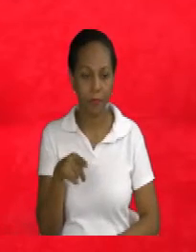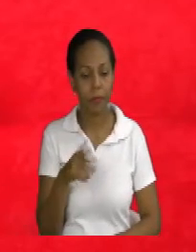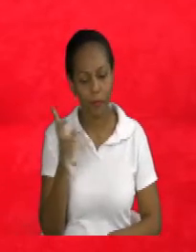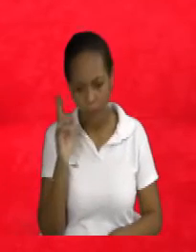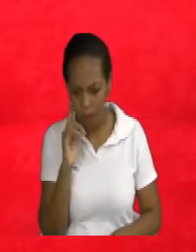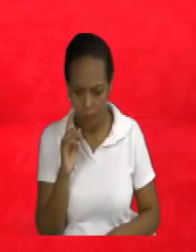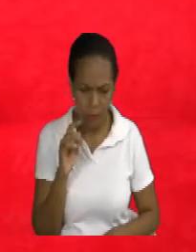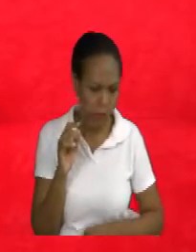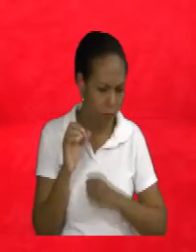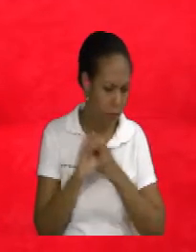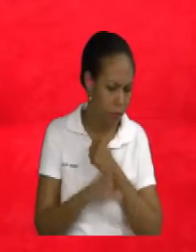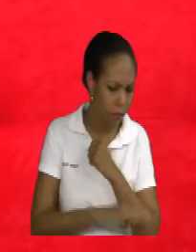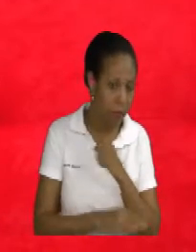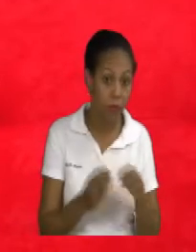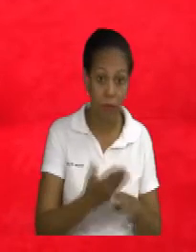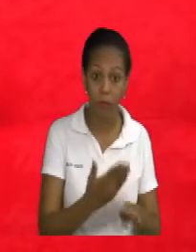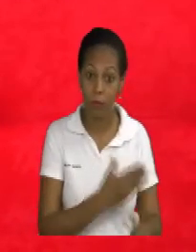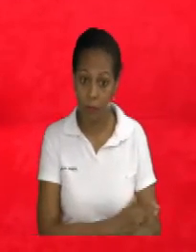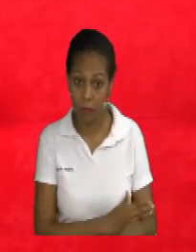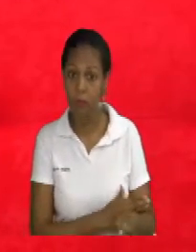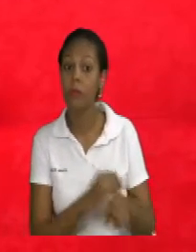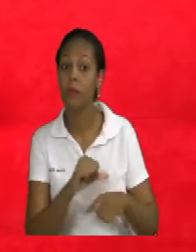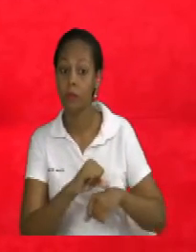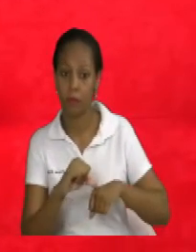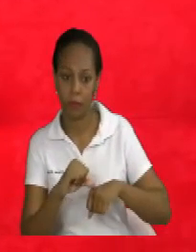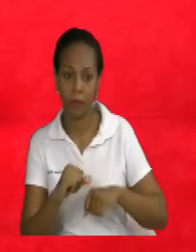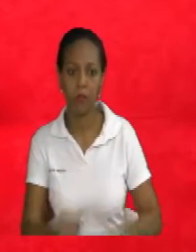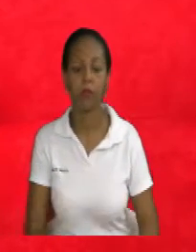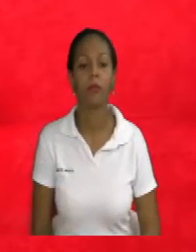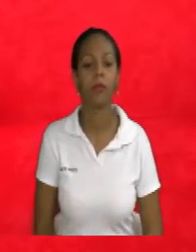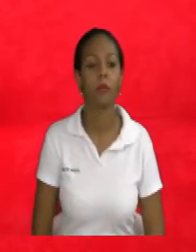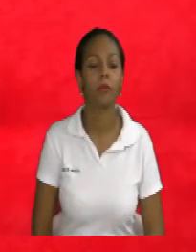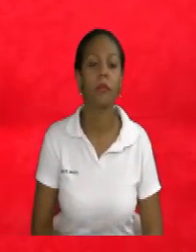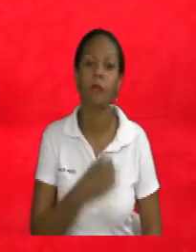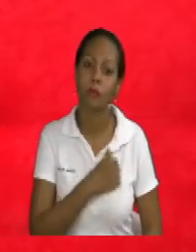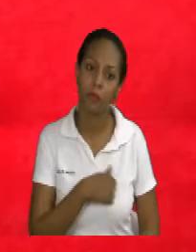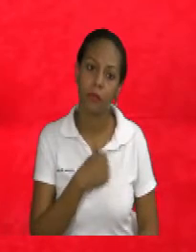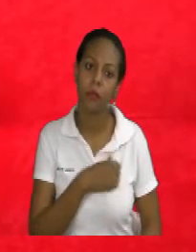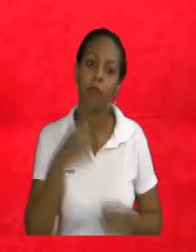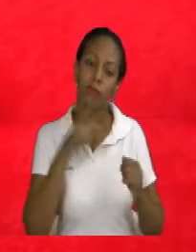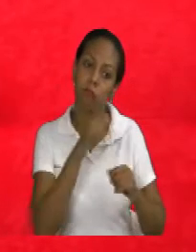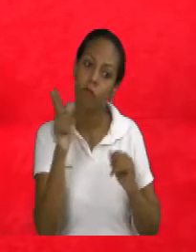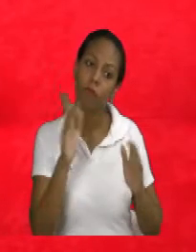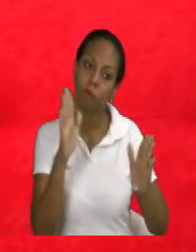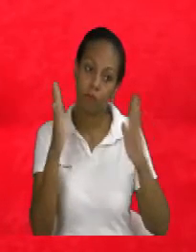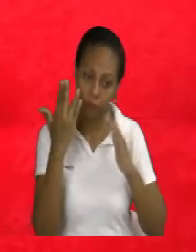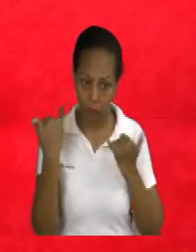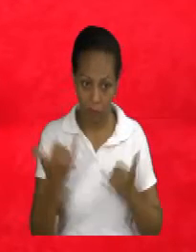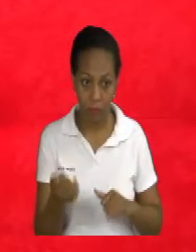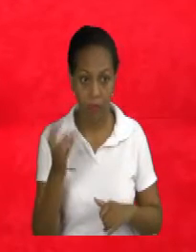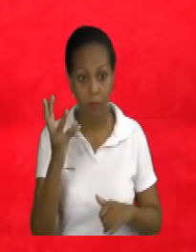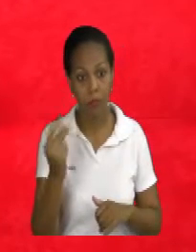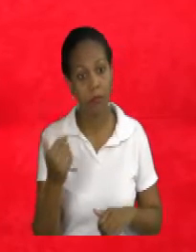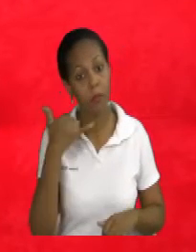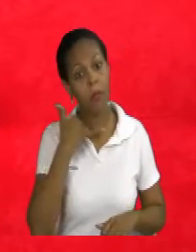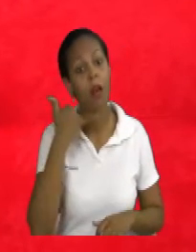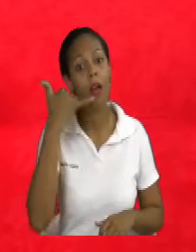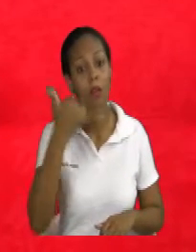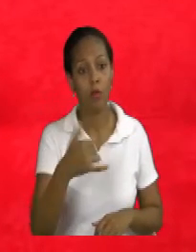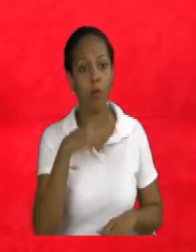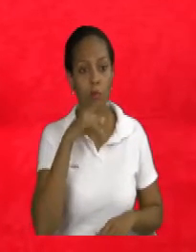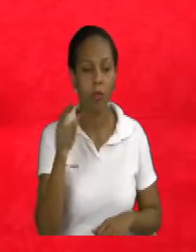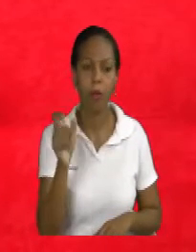valoración prequirúrgica. Entonces, pongan mucha atención, voy a darles los números telefónicos de las personas que